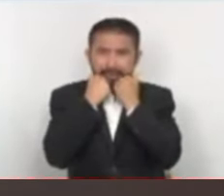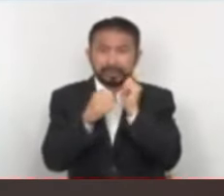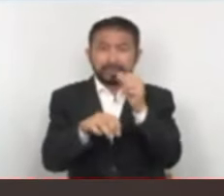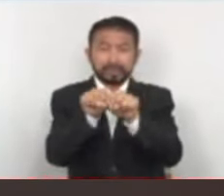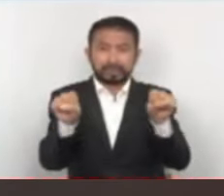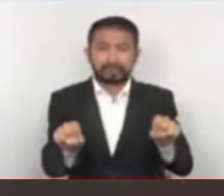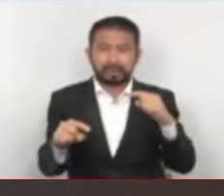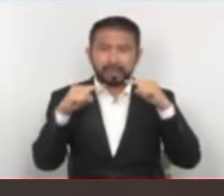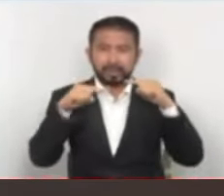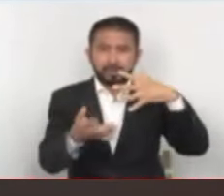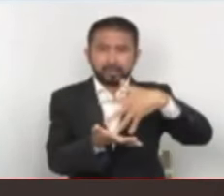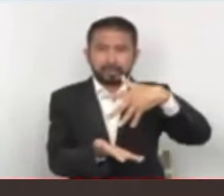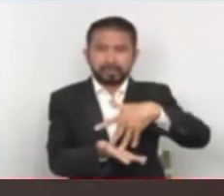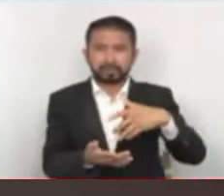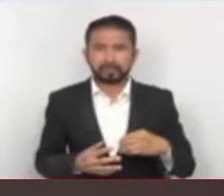sistema democrático.